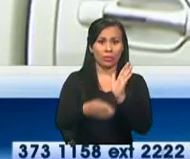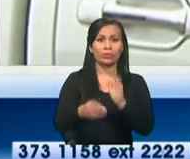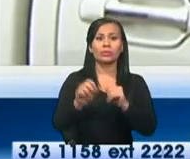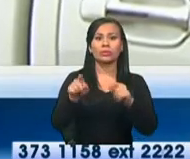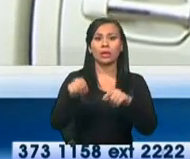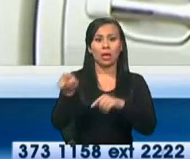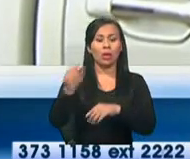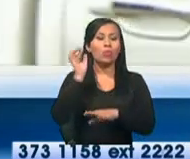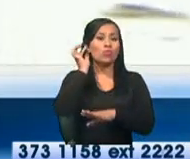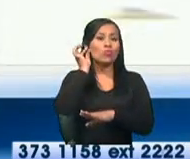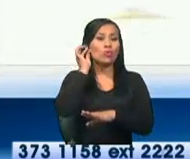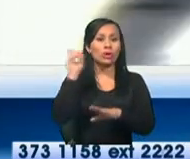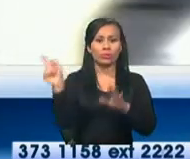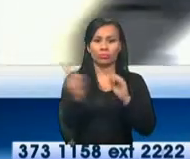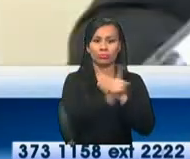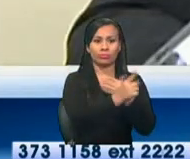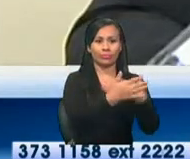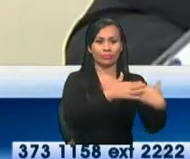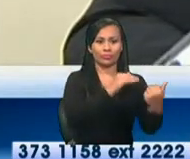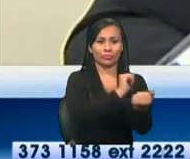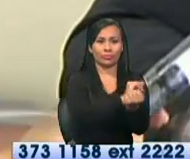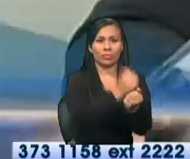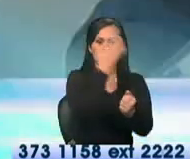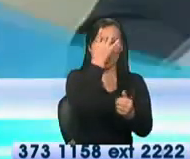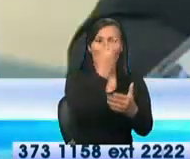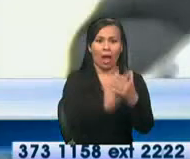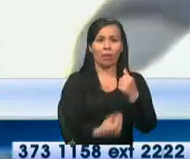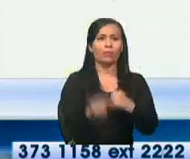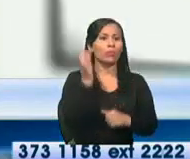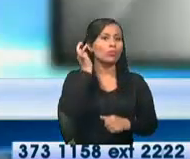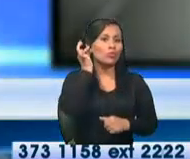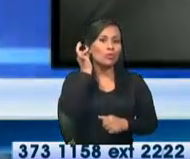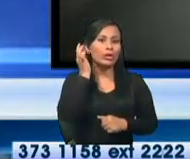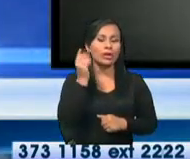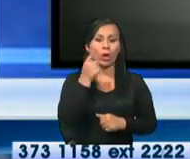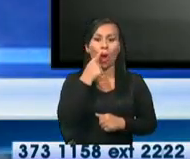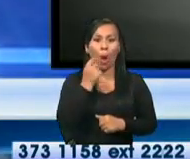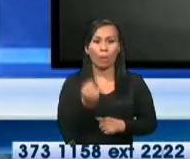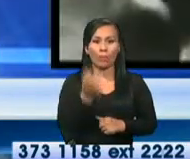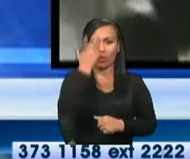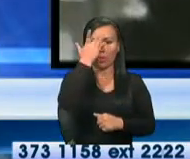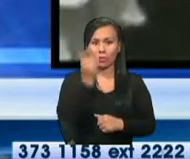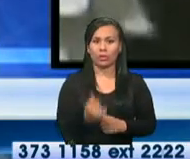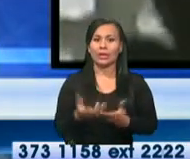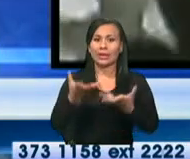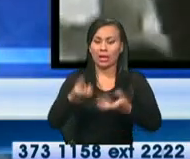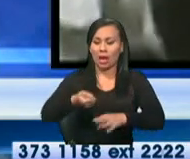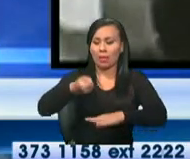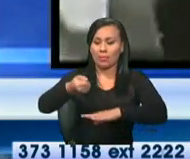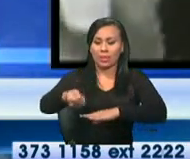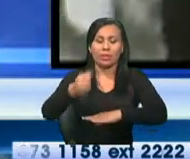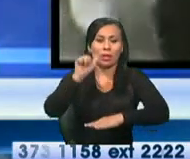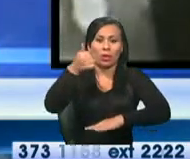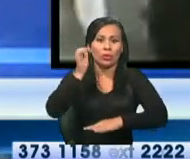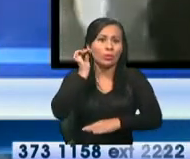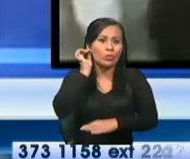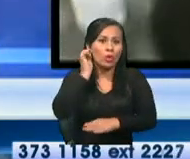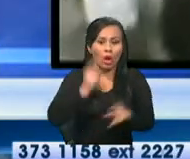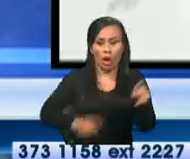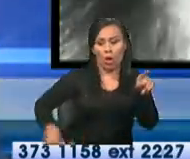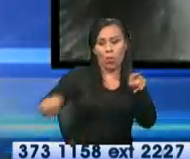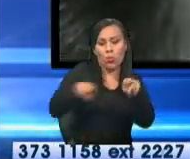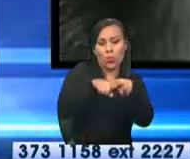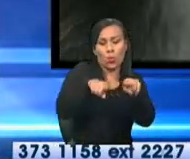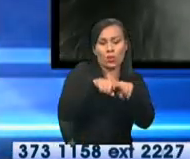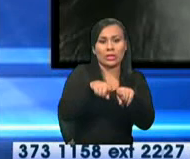detenida. Ambos están acusados por el delito de tentativa de homicidio. El uno como autor y el otro como cómplice. ¿Cuánto es la pena